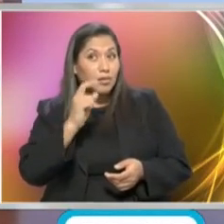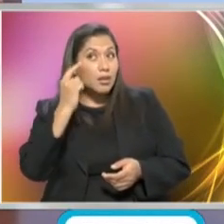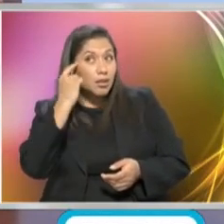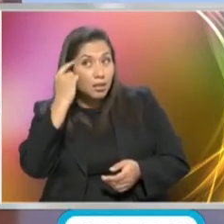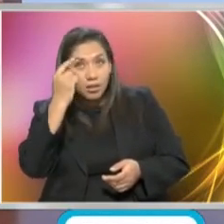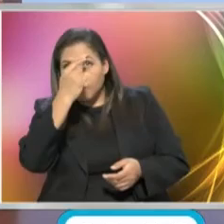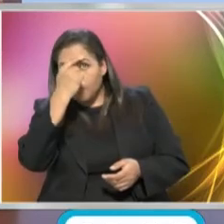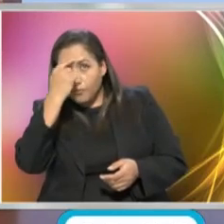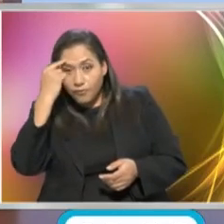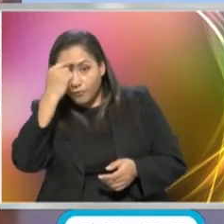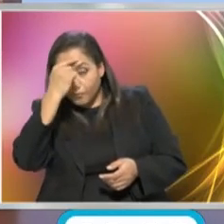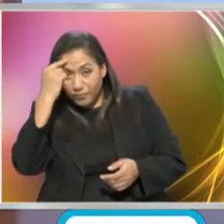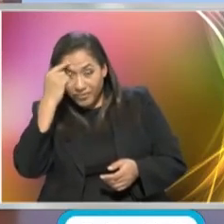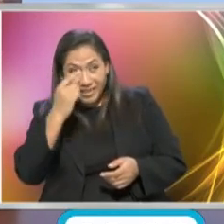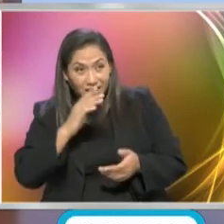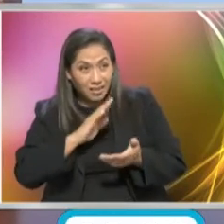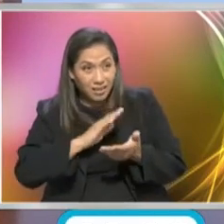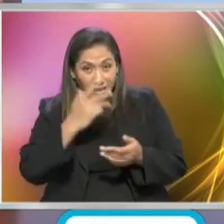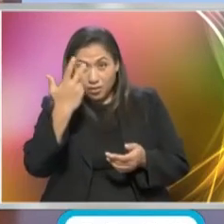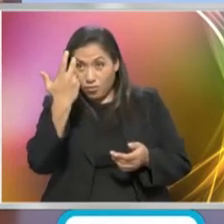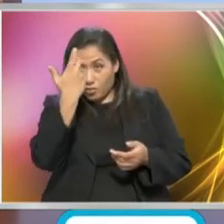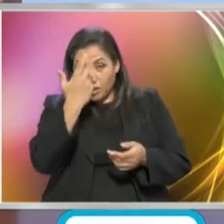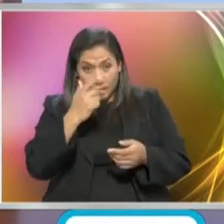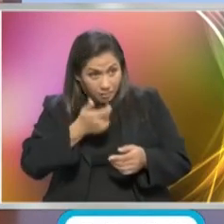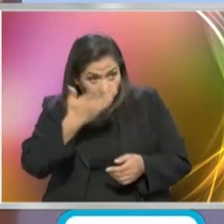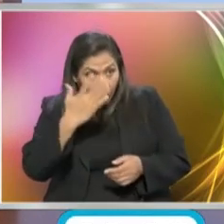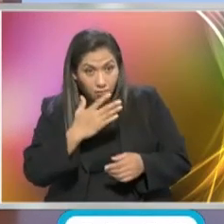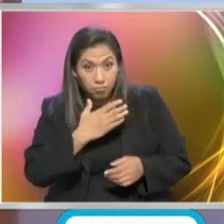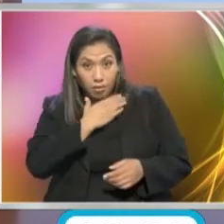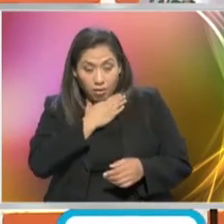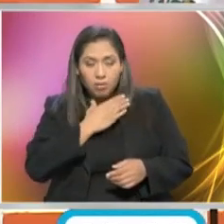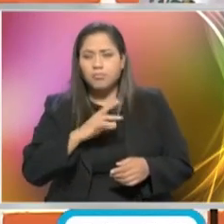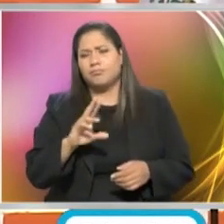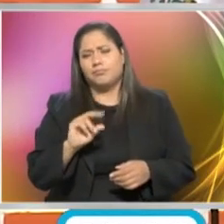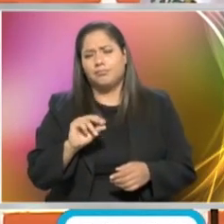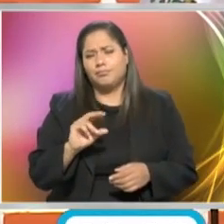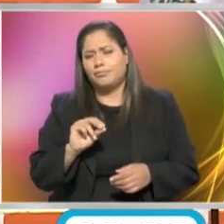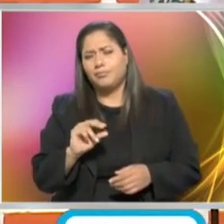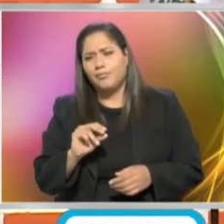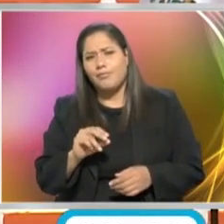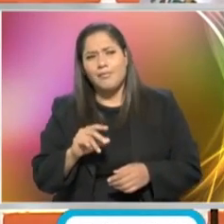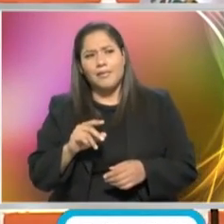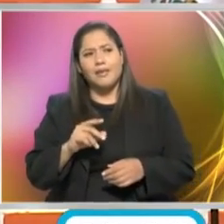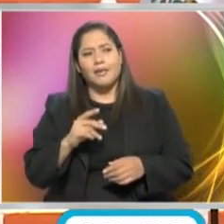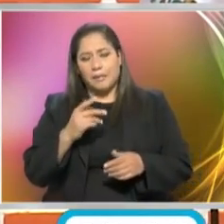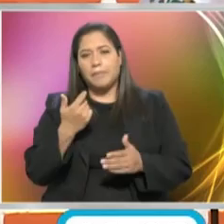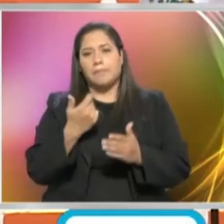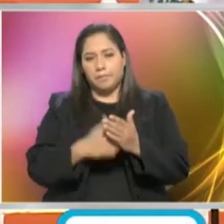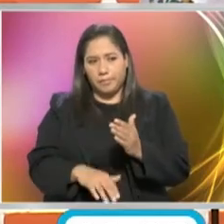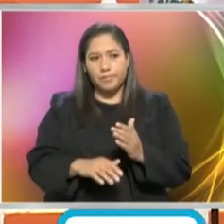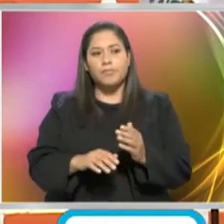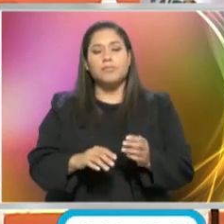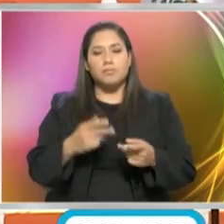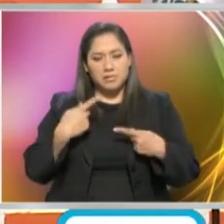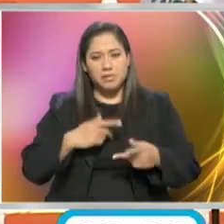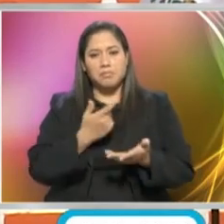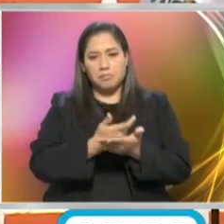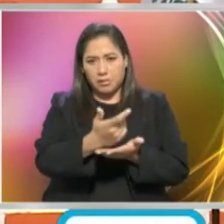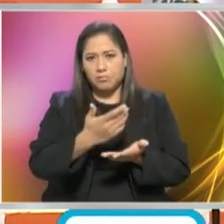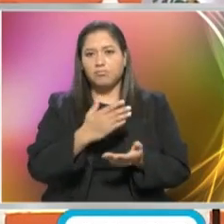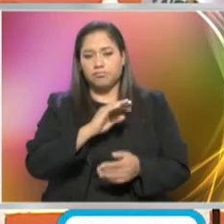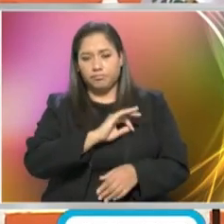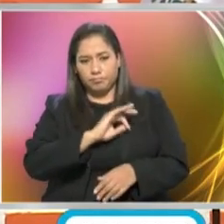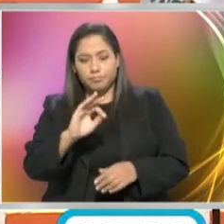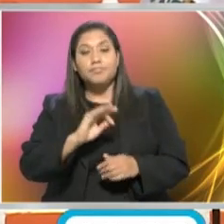¿ve usted nada más? ¿Me costaría muy caro? No, para nada. Qué bueno. Actualmente Sí. Es un procedimiento muy económico, Ya. al alcance de cualquier